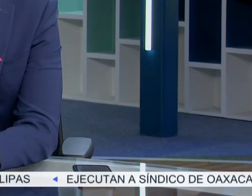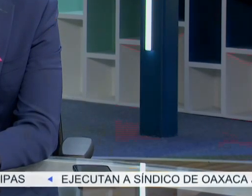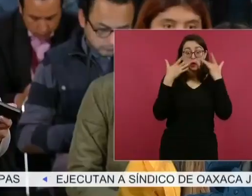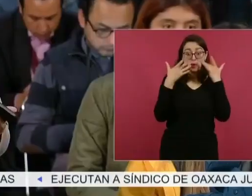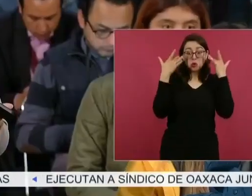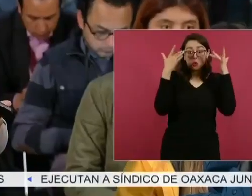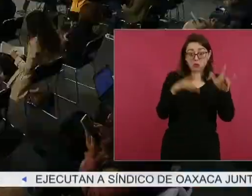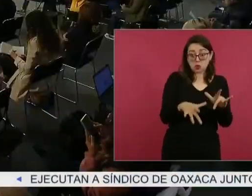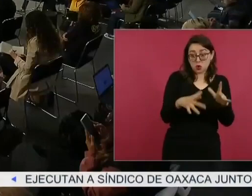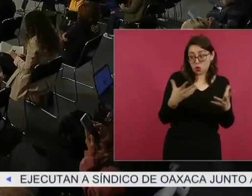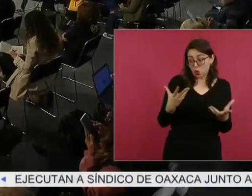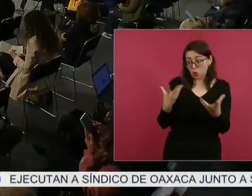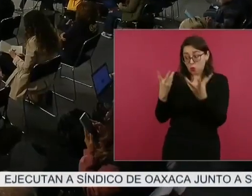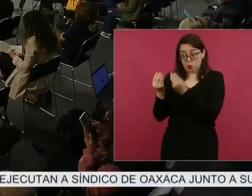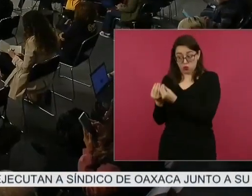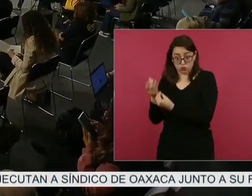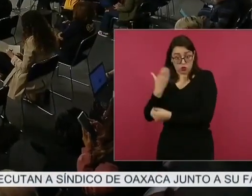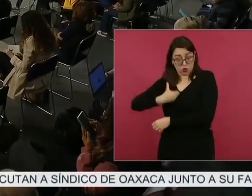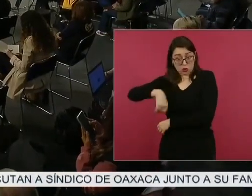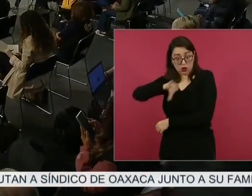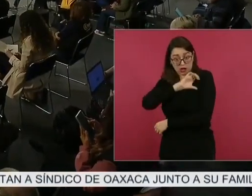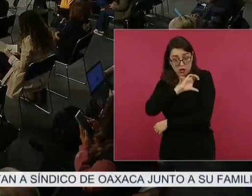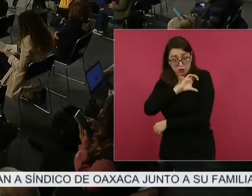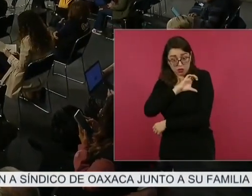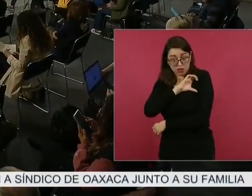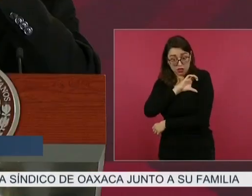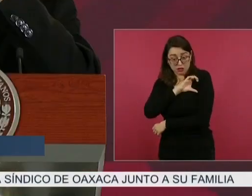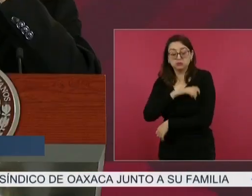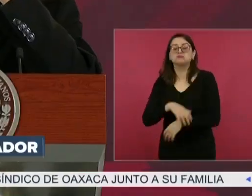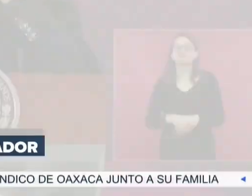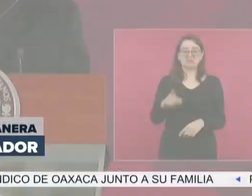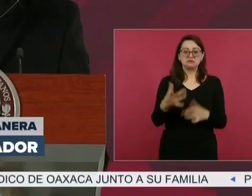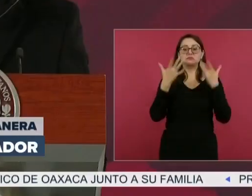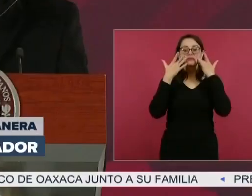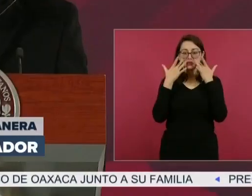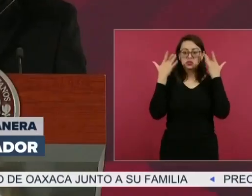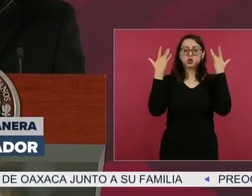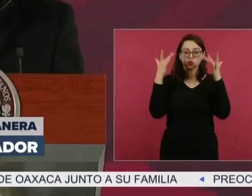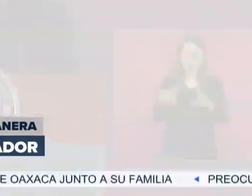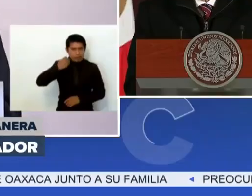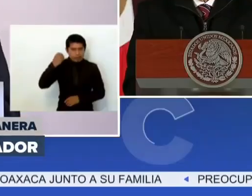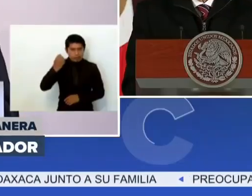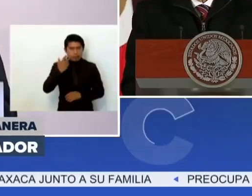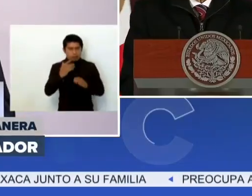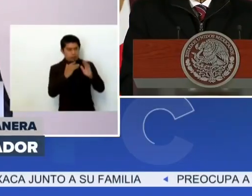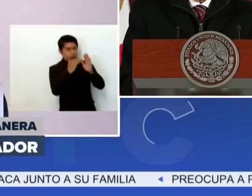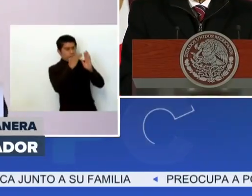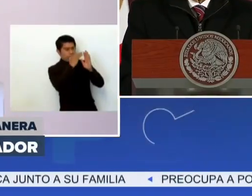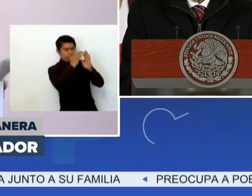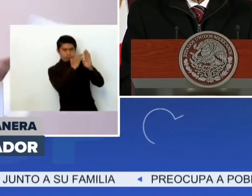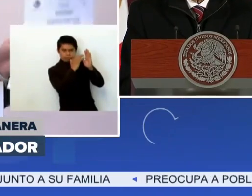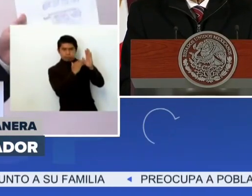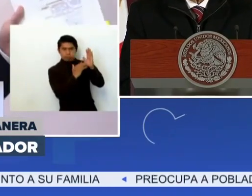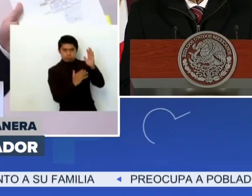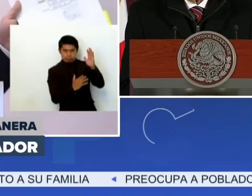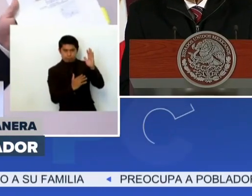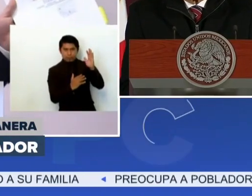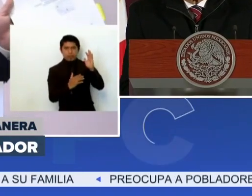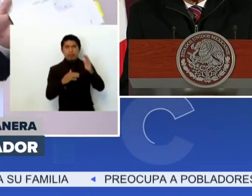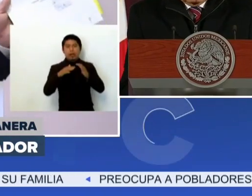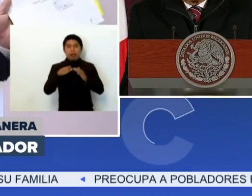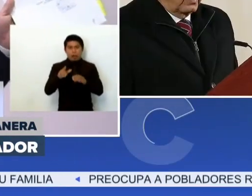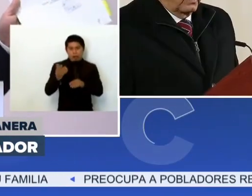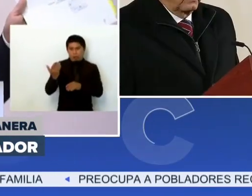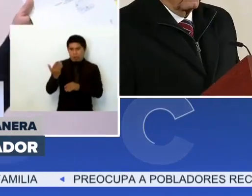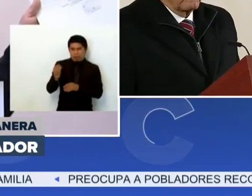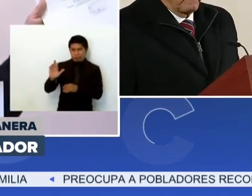Le agradecemos mucho todo su apoyo. Él ya me presentó su